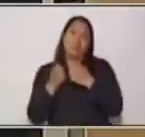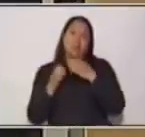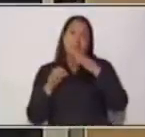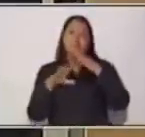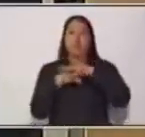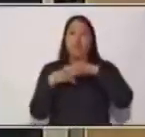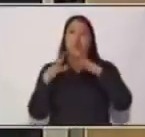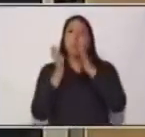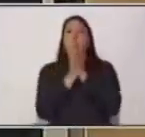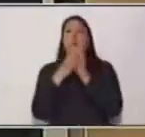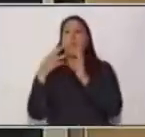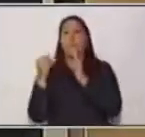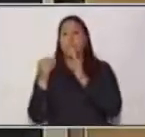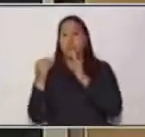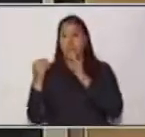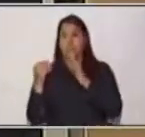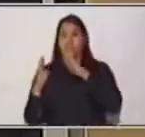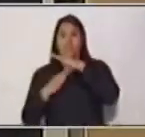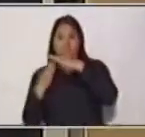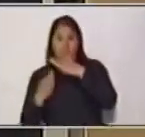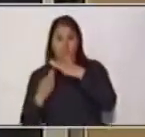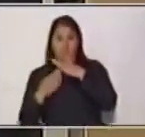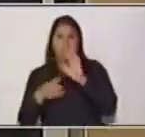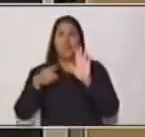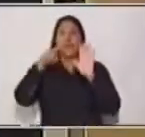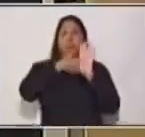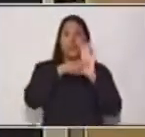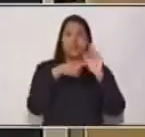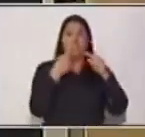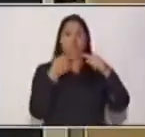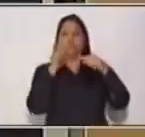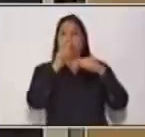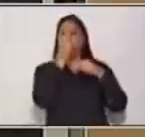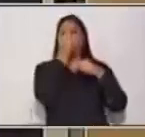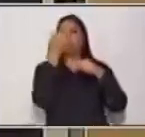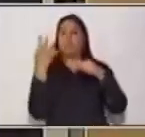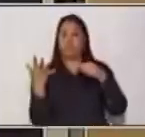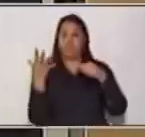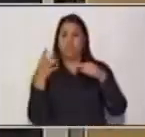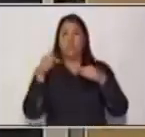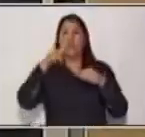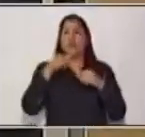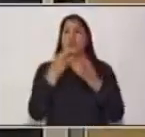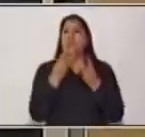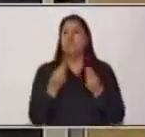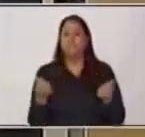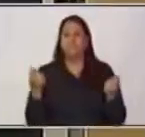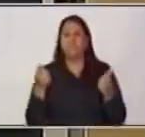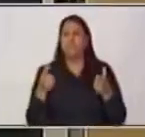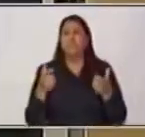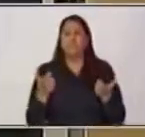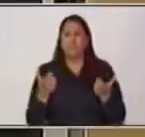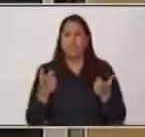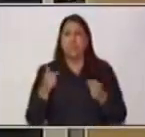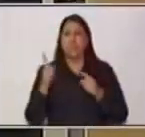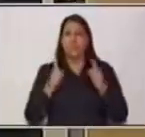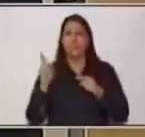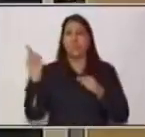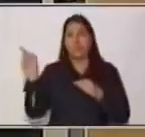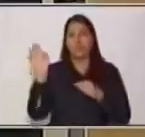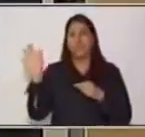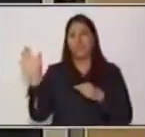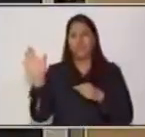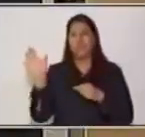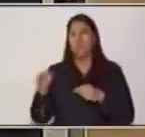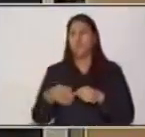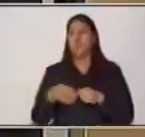y restar exponentes. Ahora, vamos a resolver esta